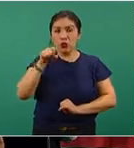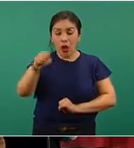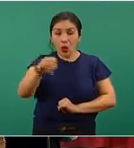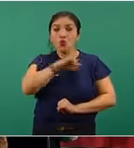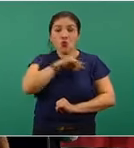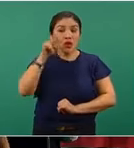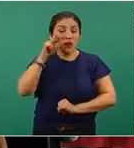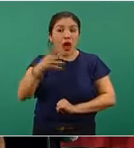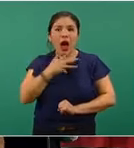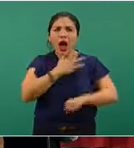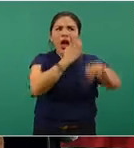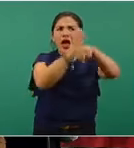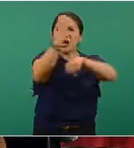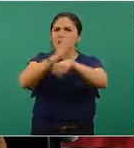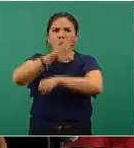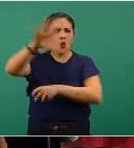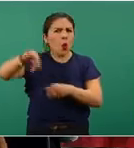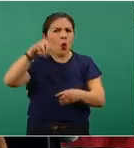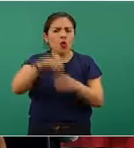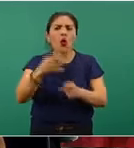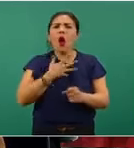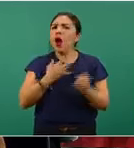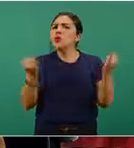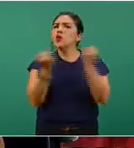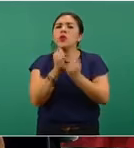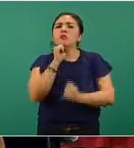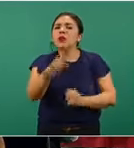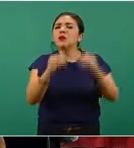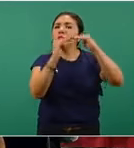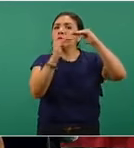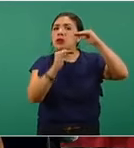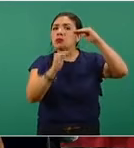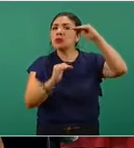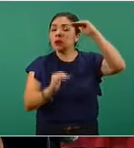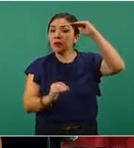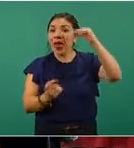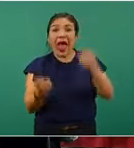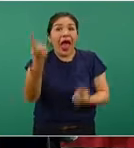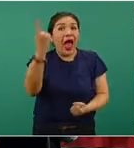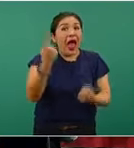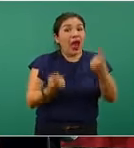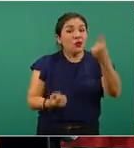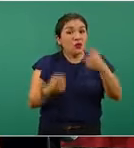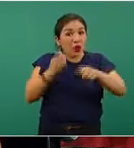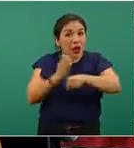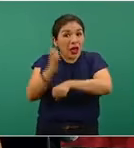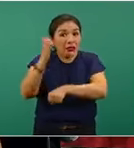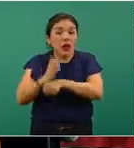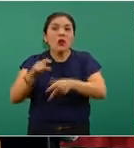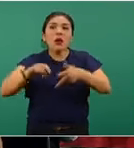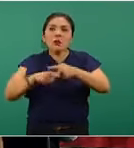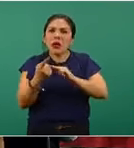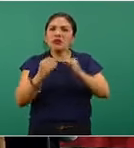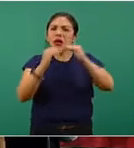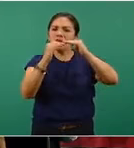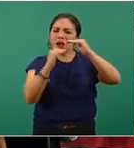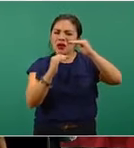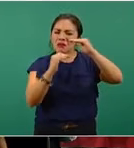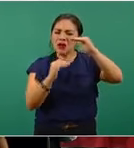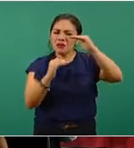ver que todos los estados tienen este descenso. Algunos estados están empezando con un descenso